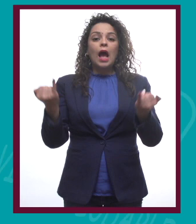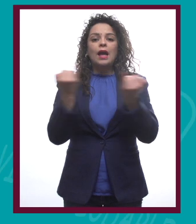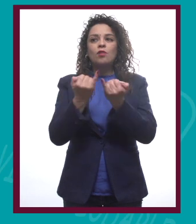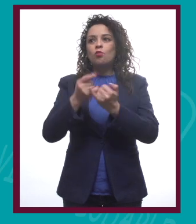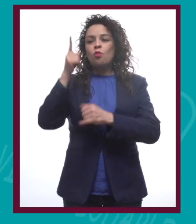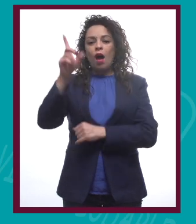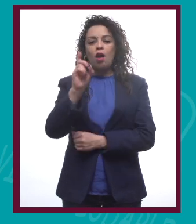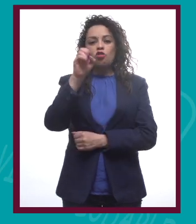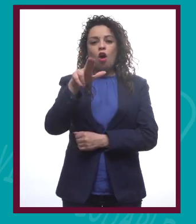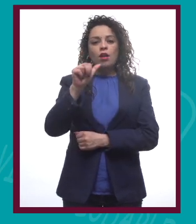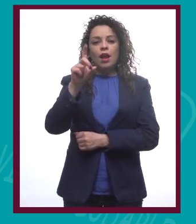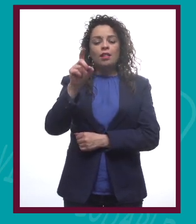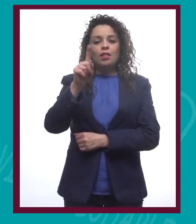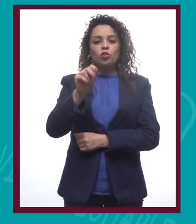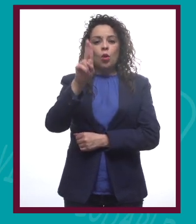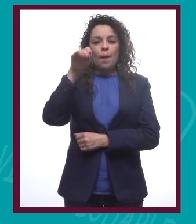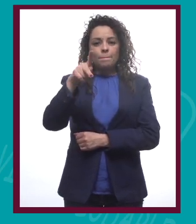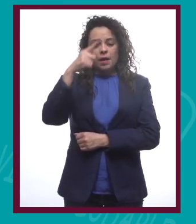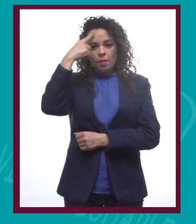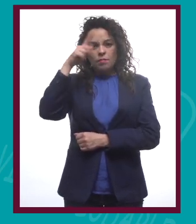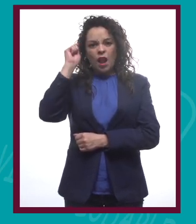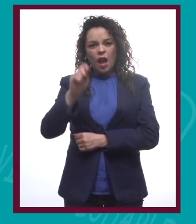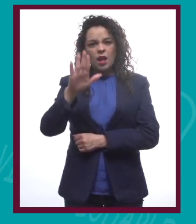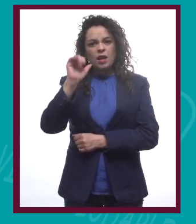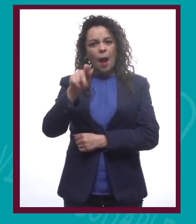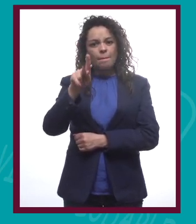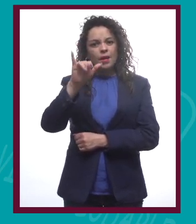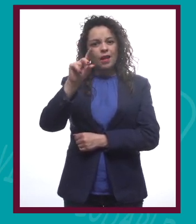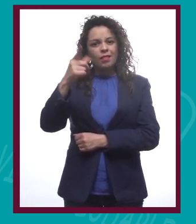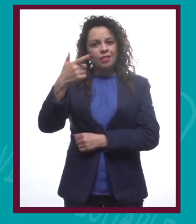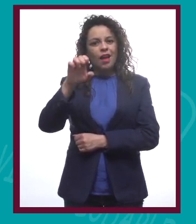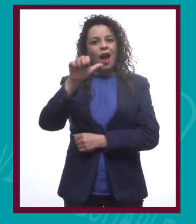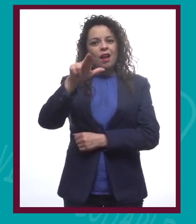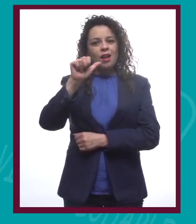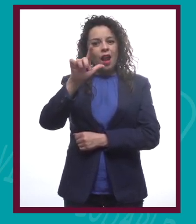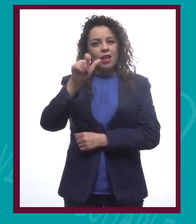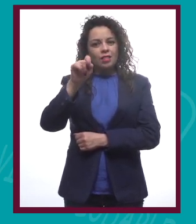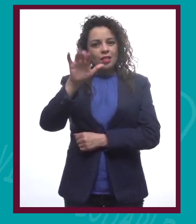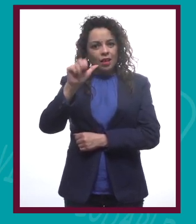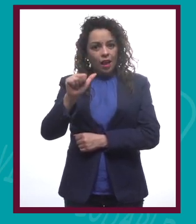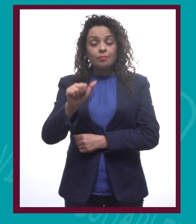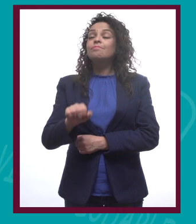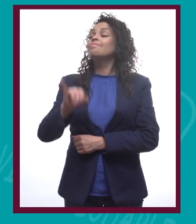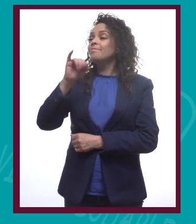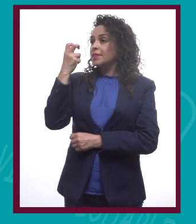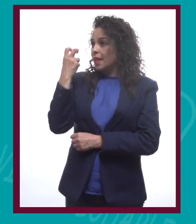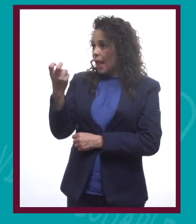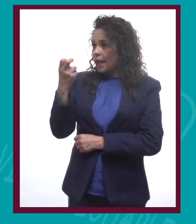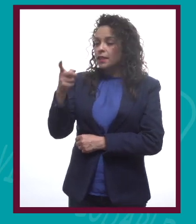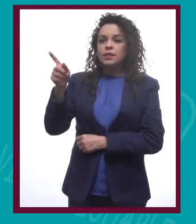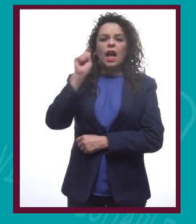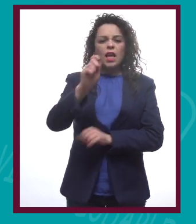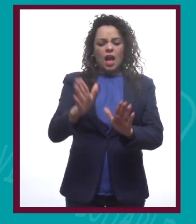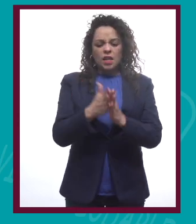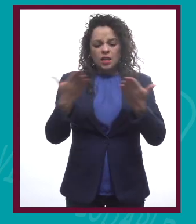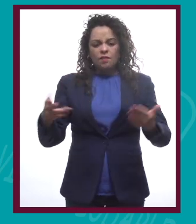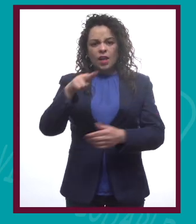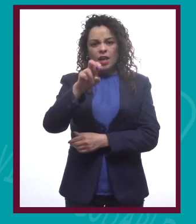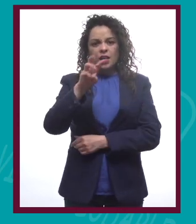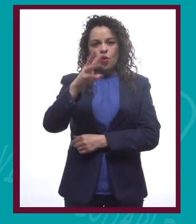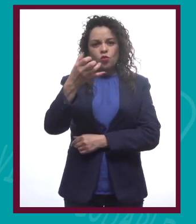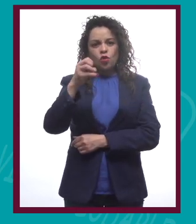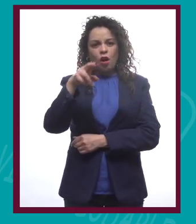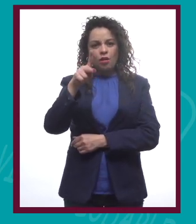proceso que llevó a Donald Trump a la presidencia con esto de Cambridge Analytics? Cambridge Analytica, que según el New York